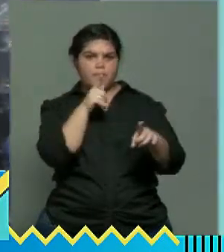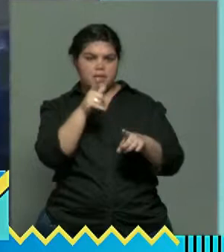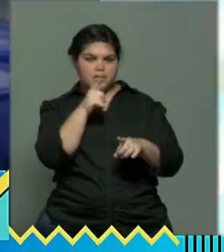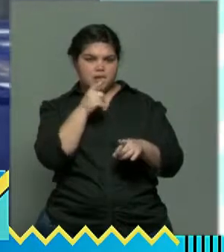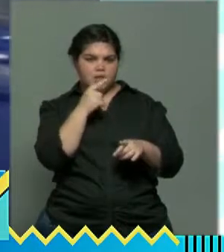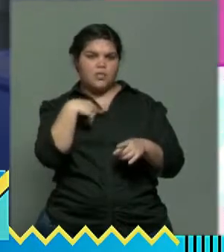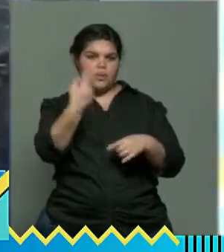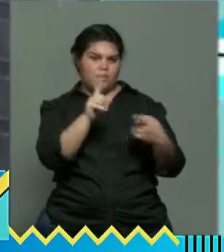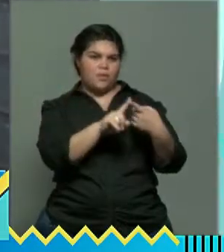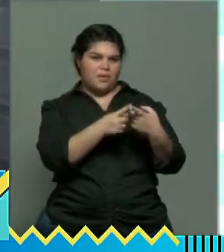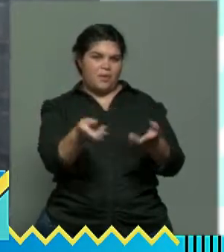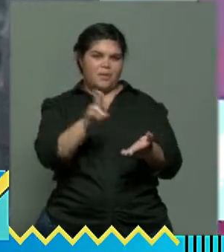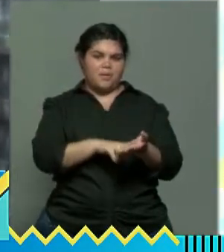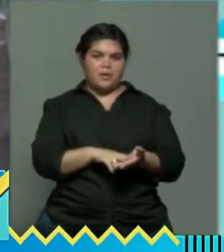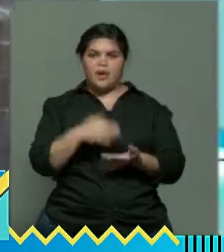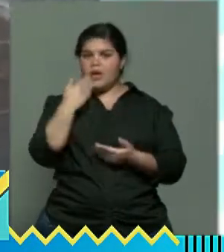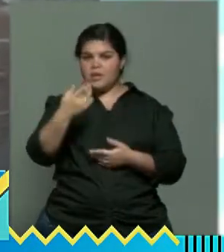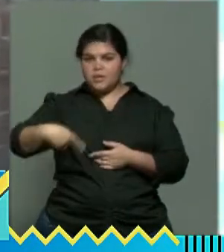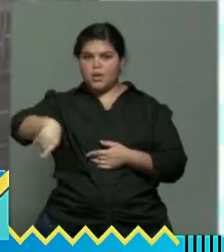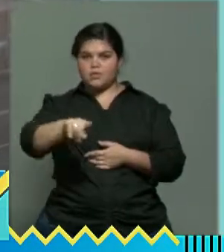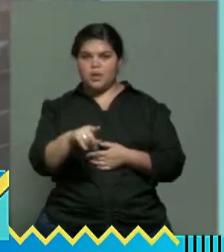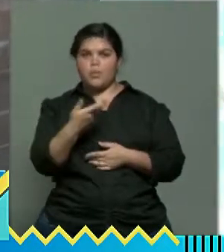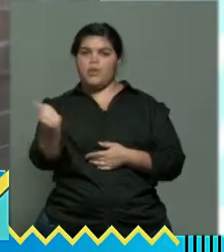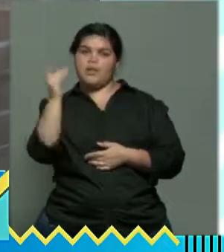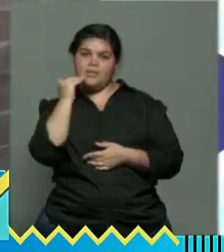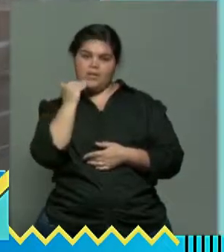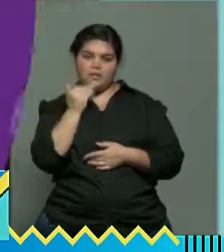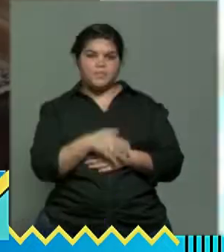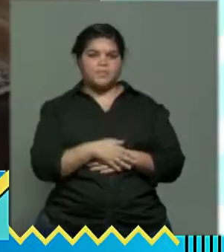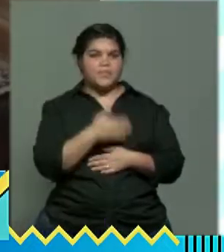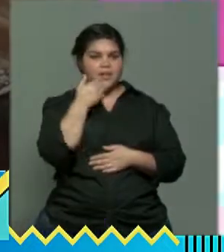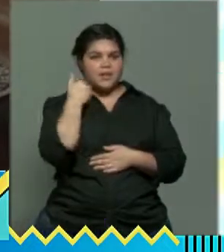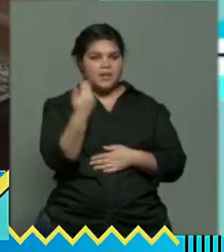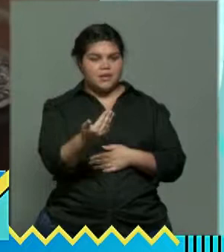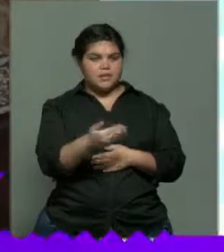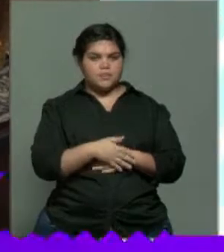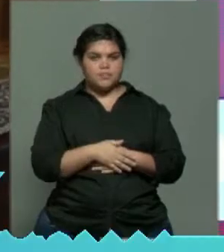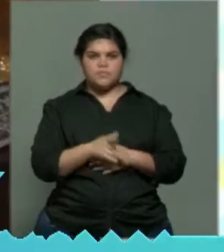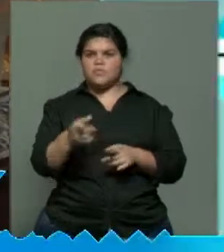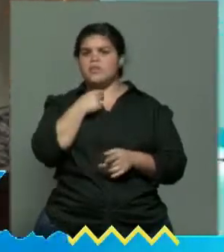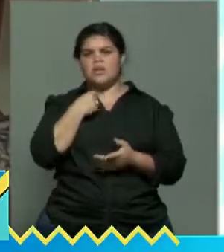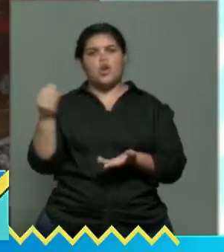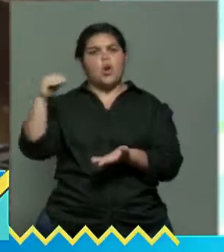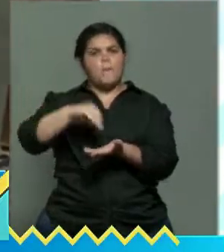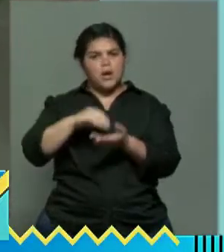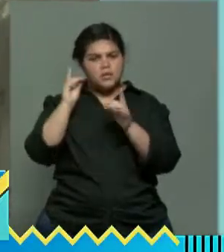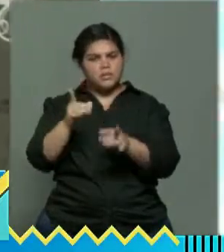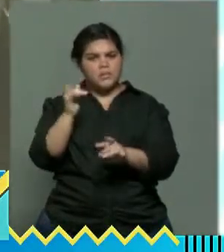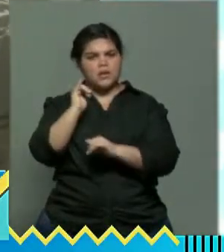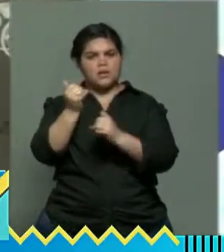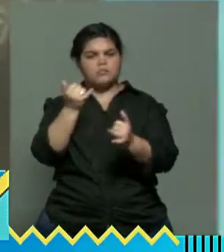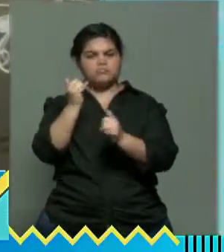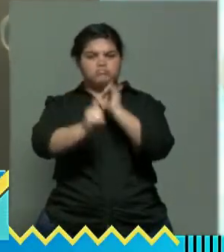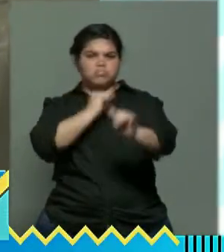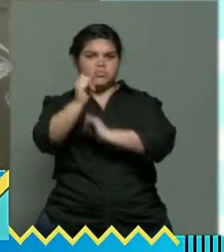también. Bueno, muchas gracias a ustedes y Hasta buenas luego, tardes. muchísimas gracias. Bien. Quiero agregar algo de lo que decía Sí. Marina al principio, pasó